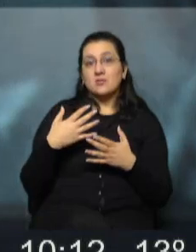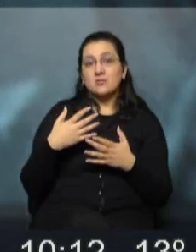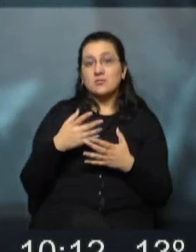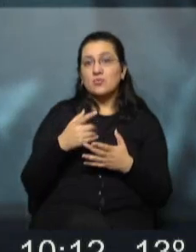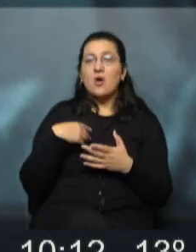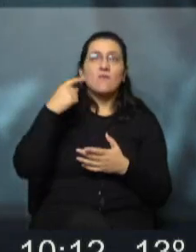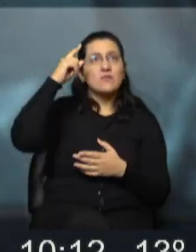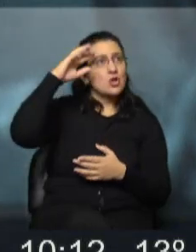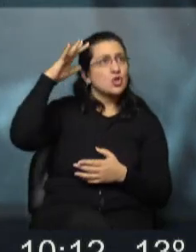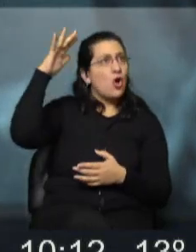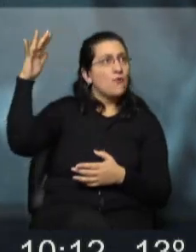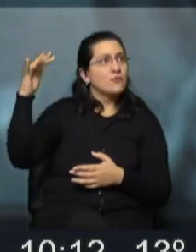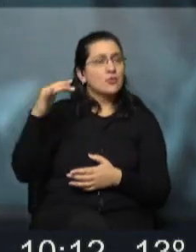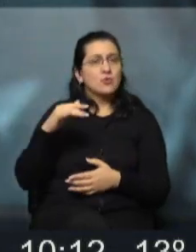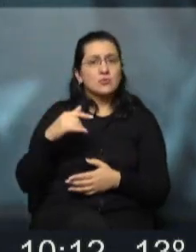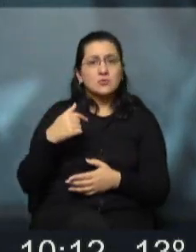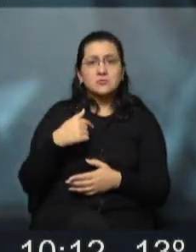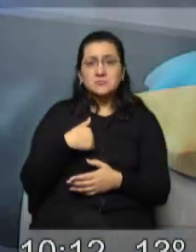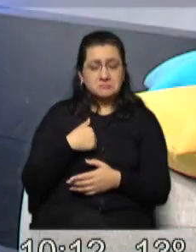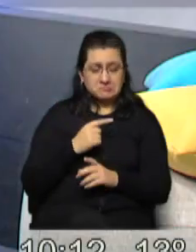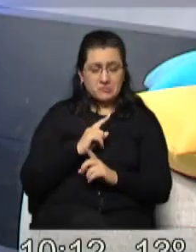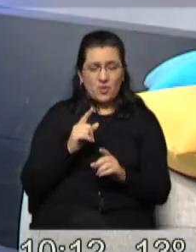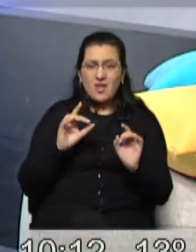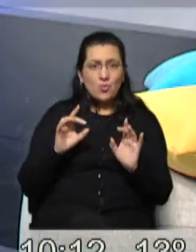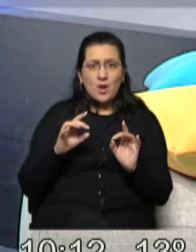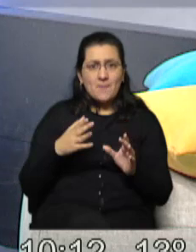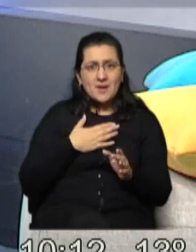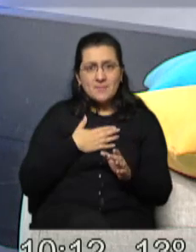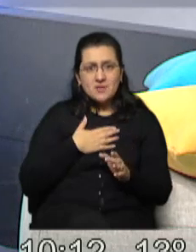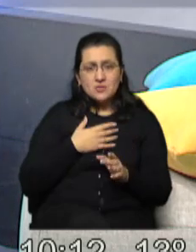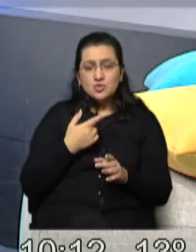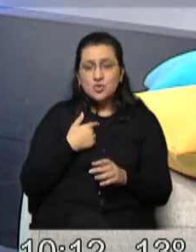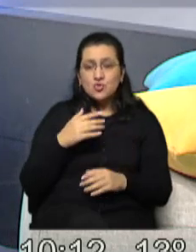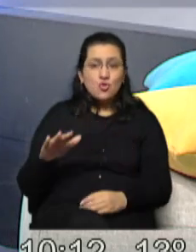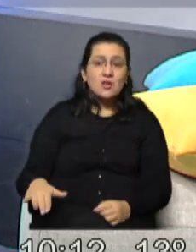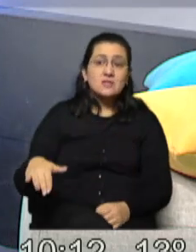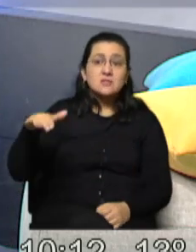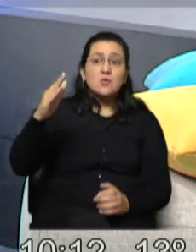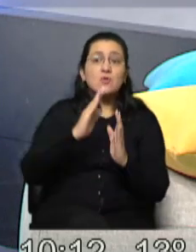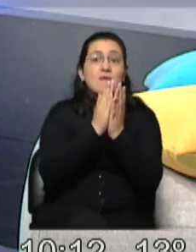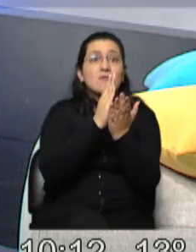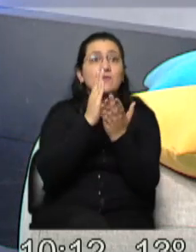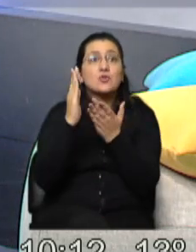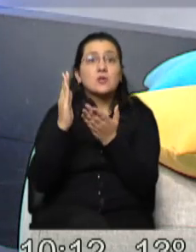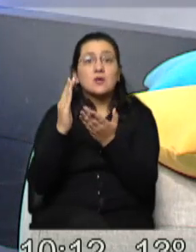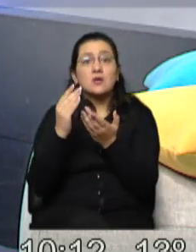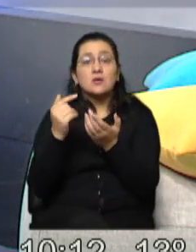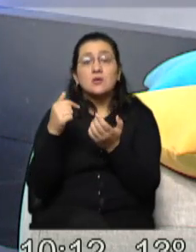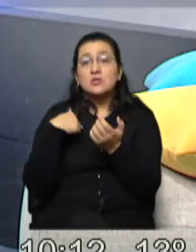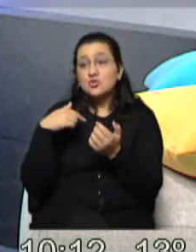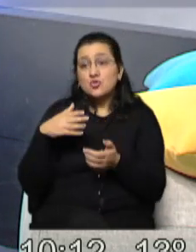existencial, filosófico, porque yo no crecí en una biblioteca. Yo crecí en ese